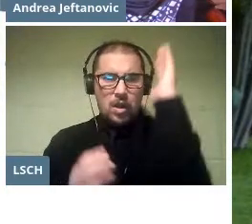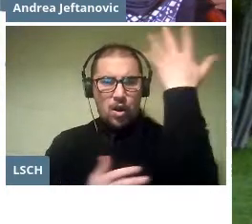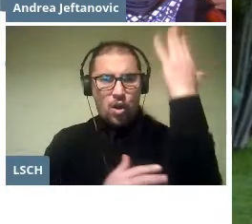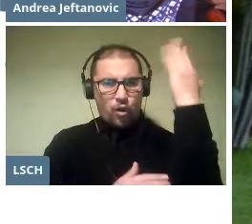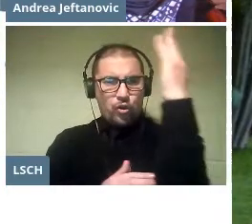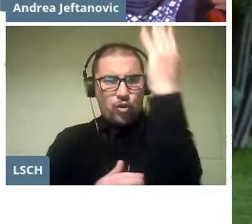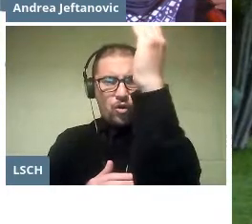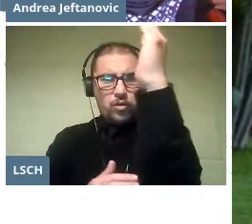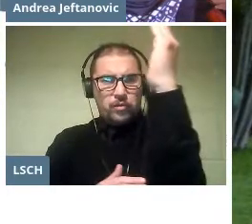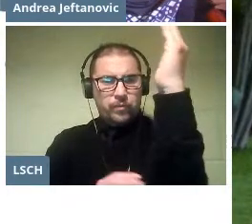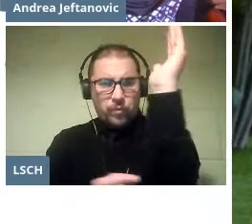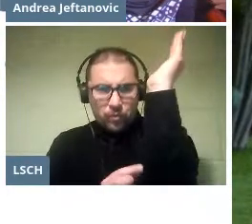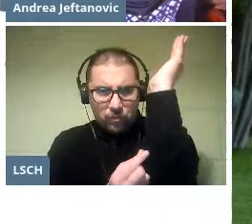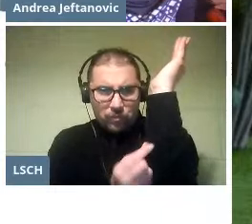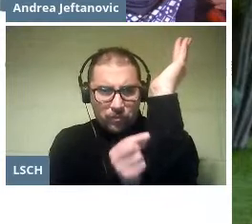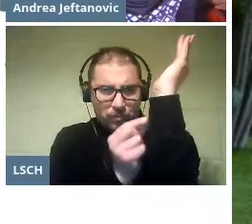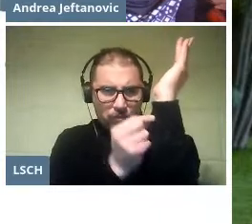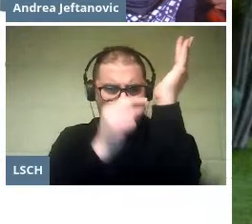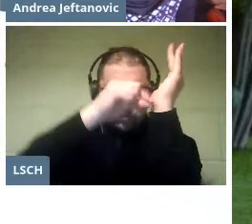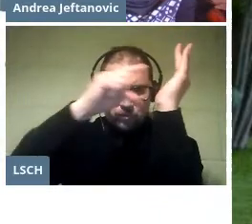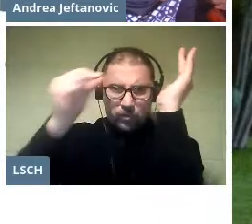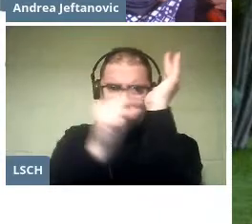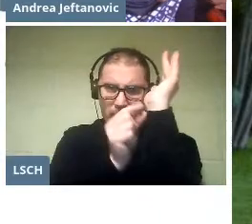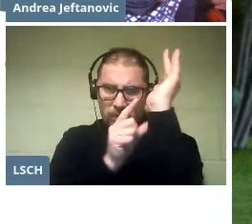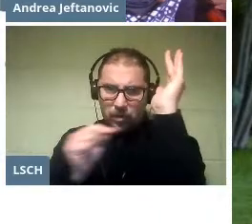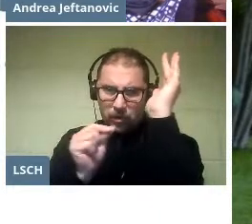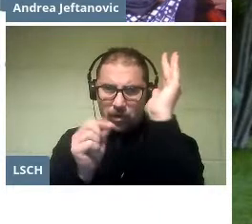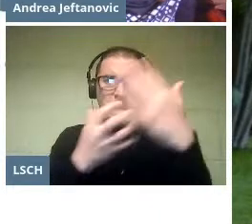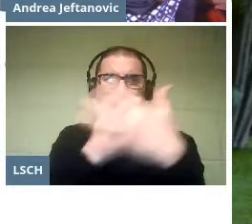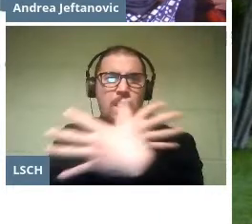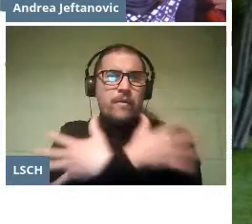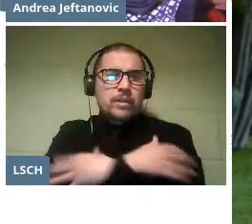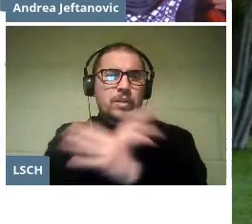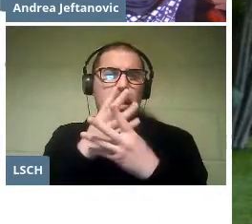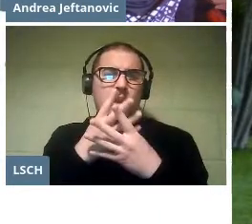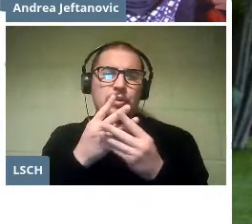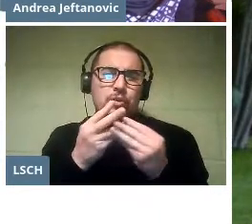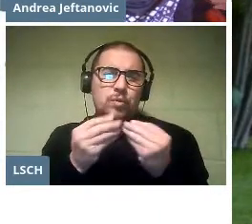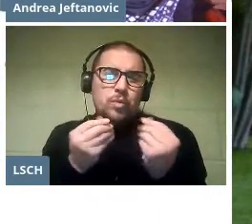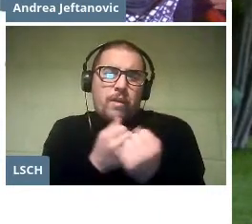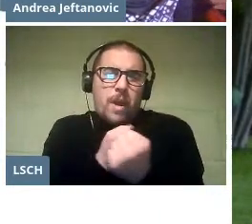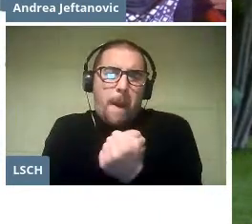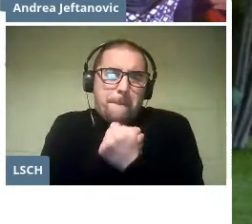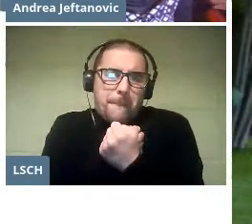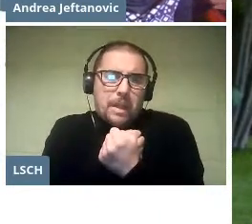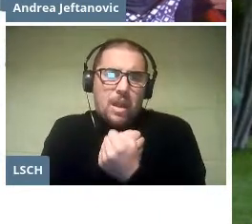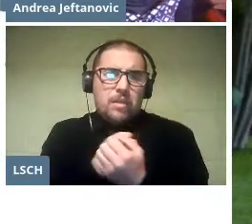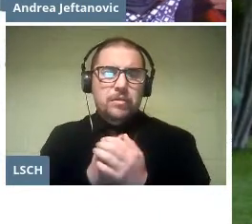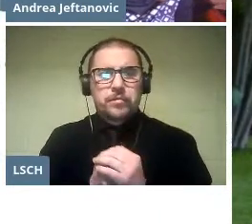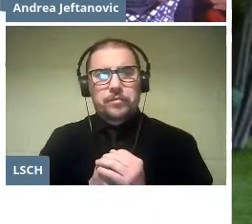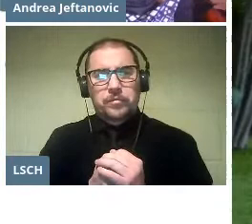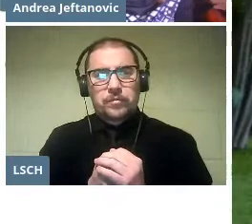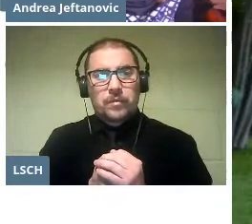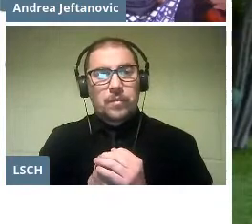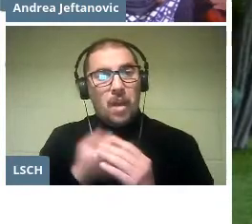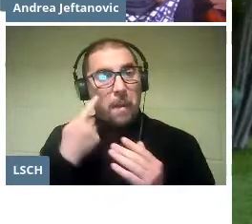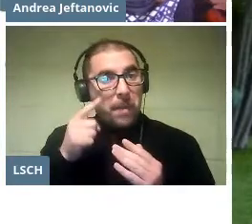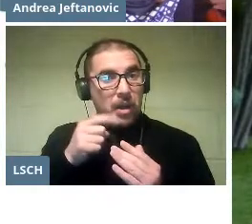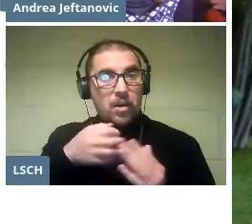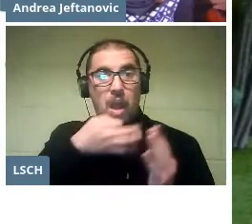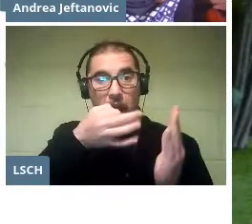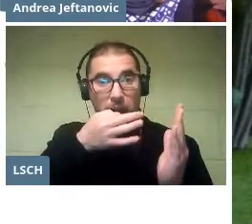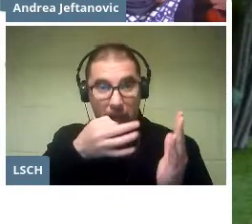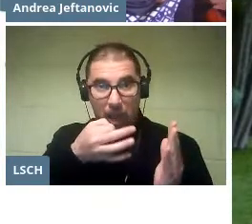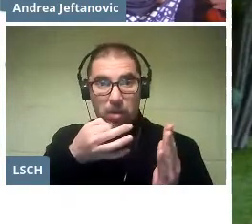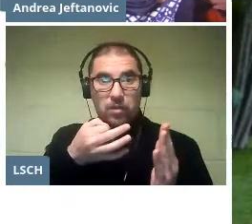recorridos por parásitos con hojas y el abrazo era suave, apretado. Durante todo el relato